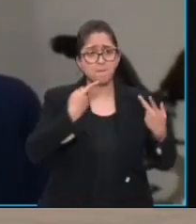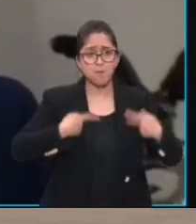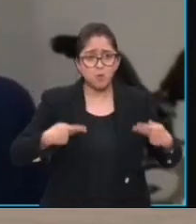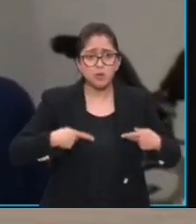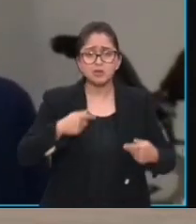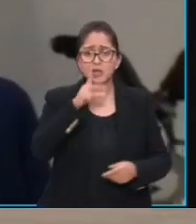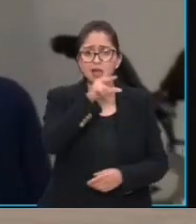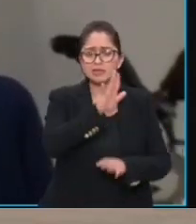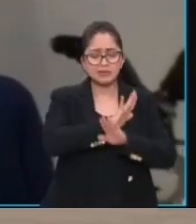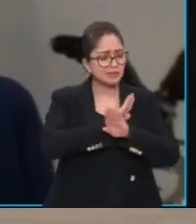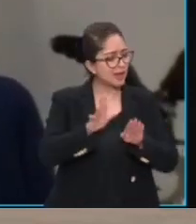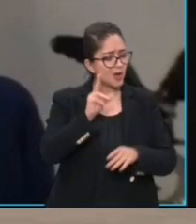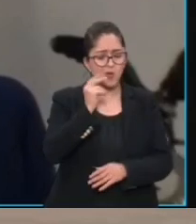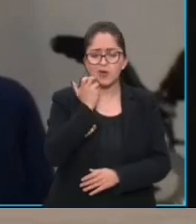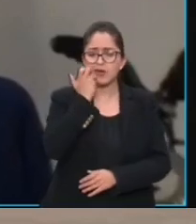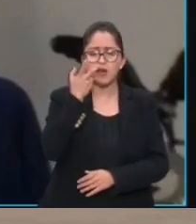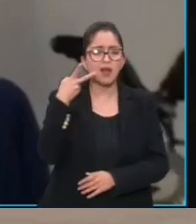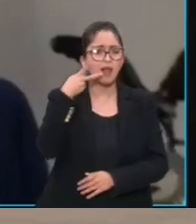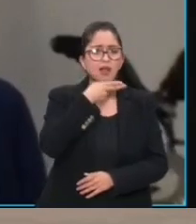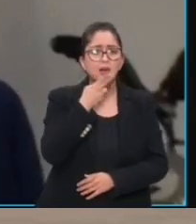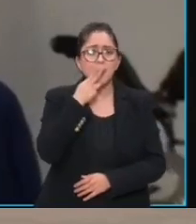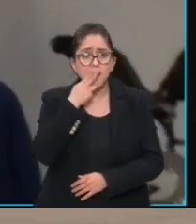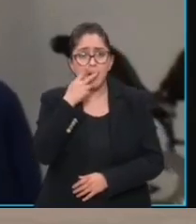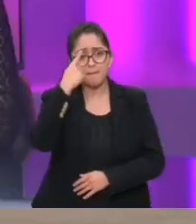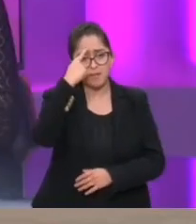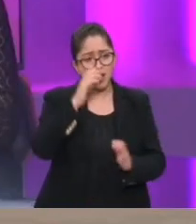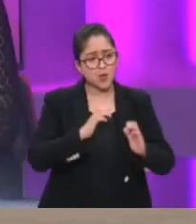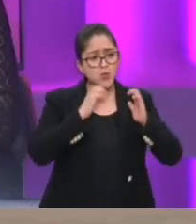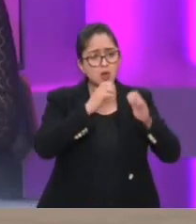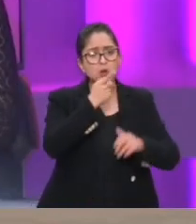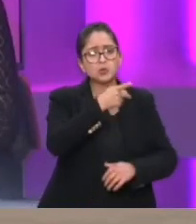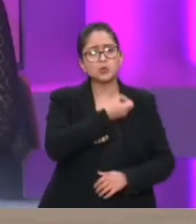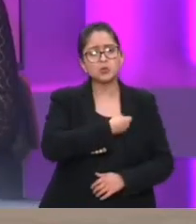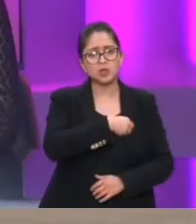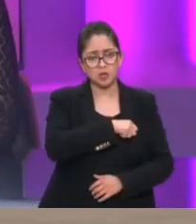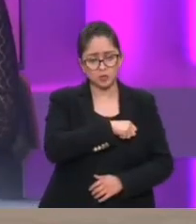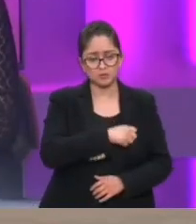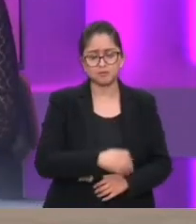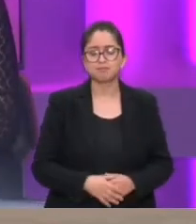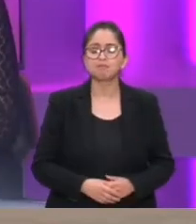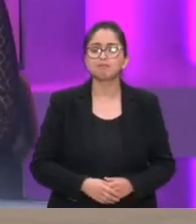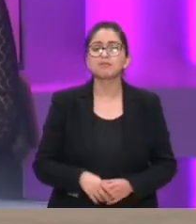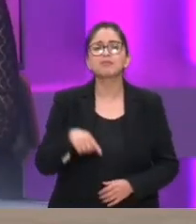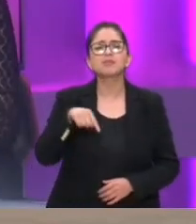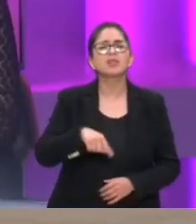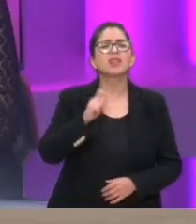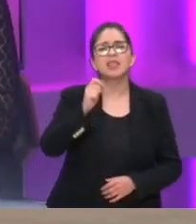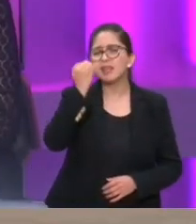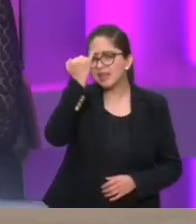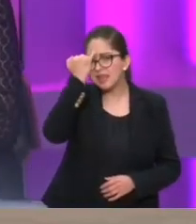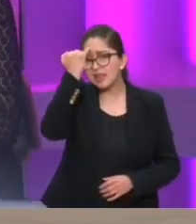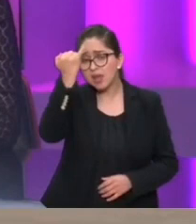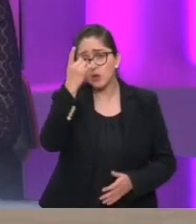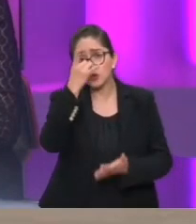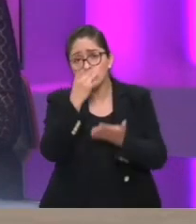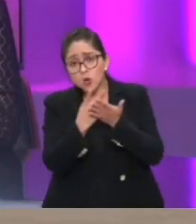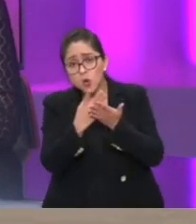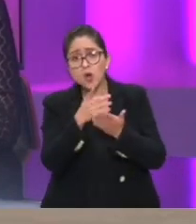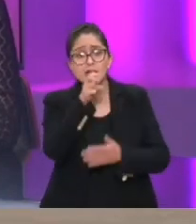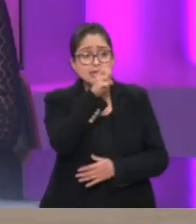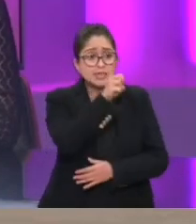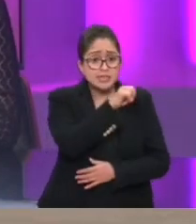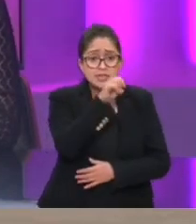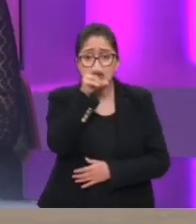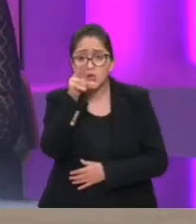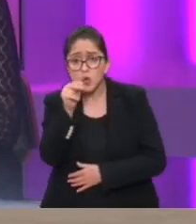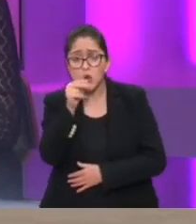y que haya alternativas sin tanto daño. Muchas gracias. Héctor Jaime, le recordamos que la idea de este ejercicio es que ustedes contrapunteen sus